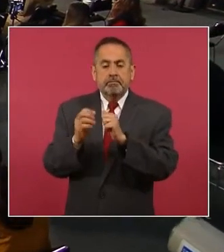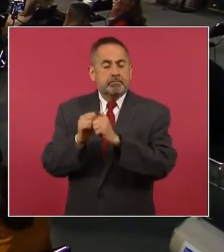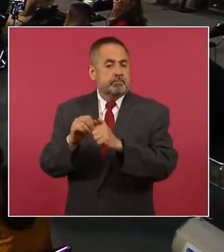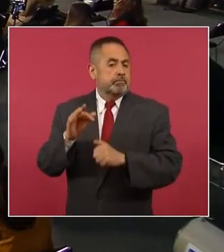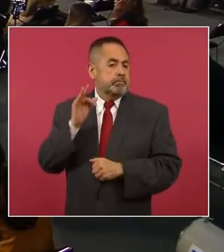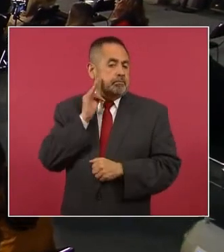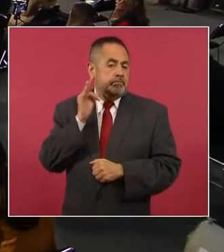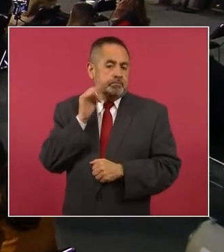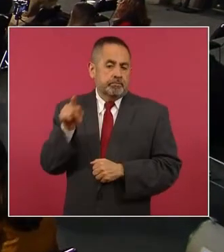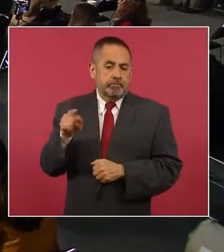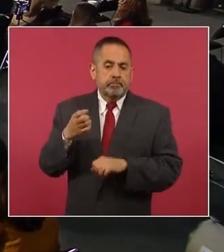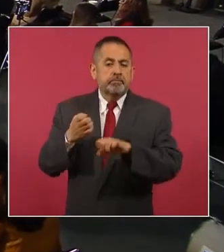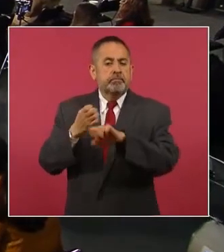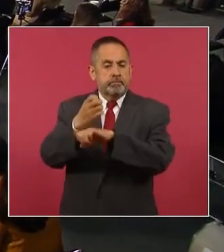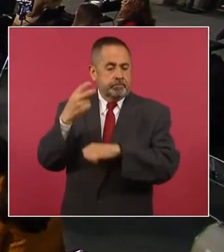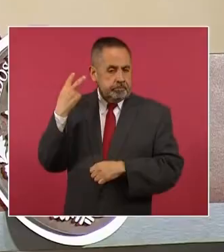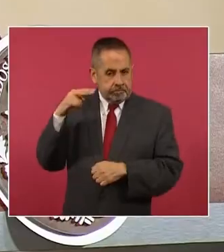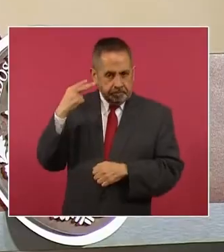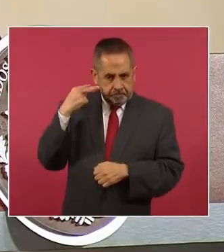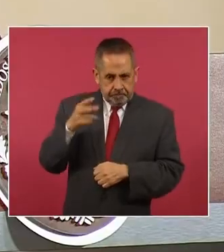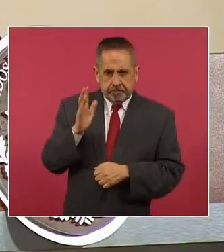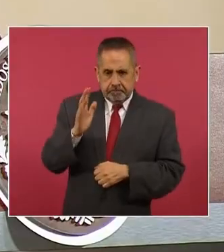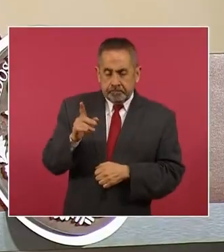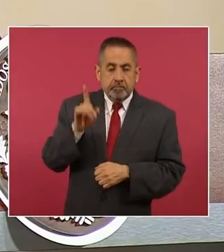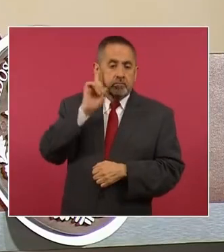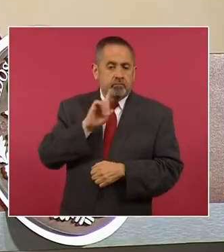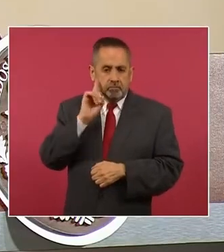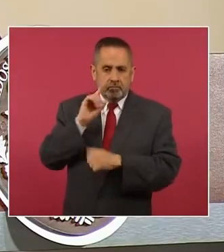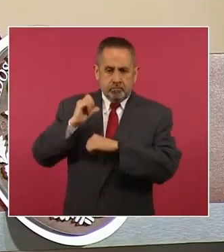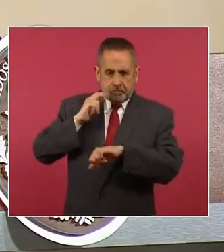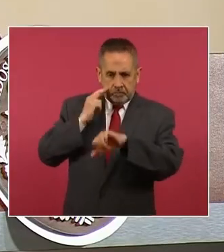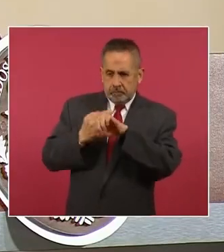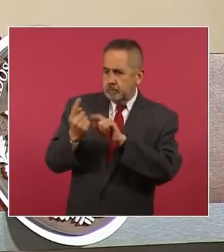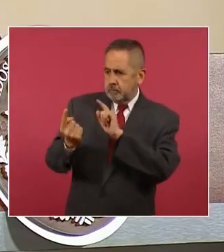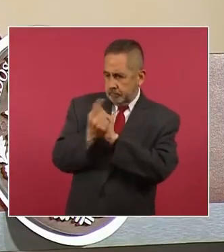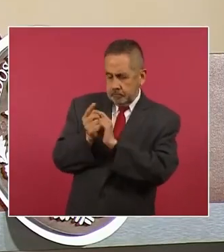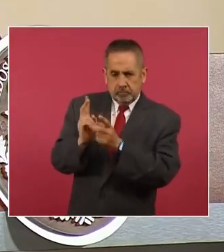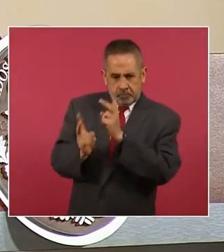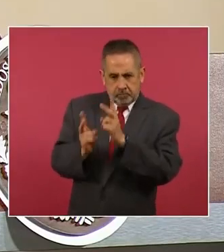del Estado de Veracruz, con la fiscal, para